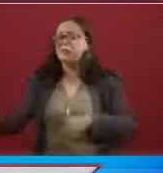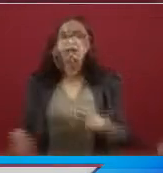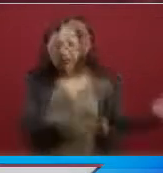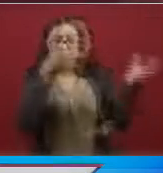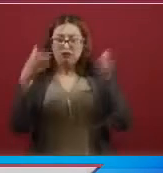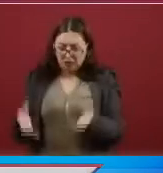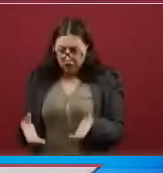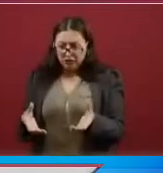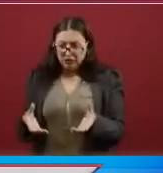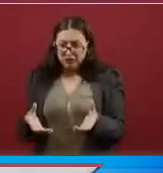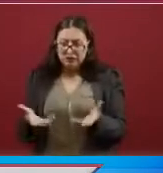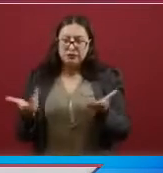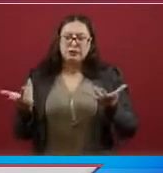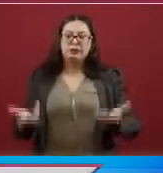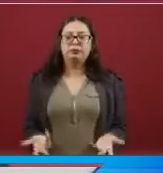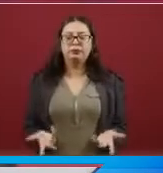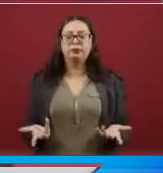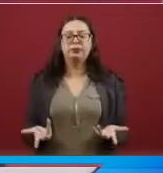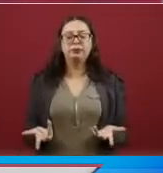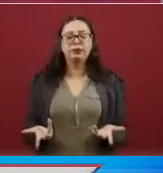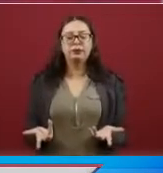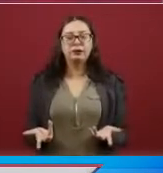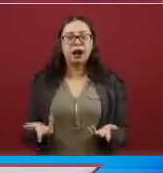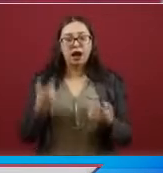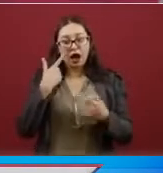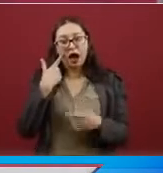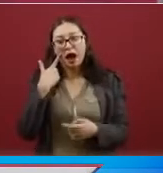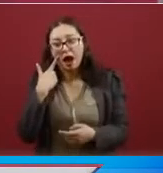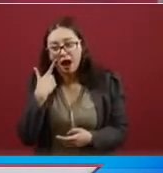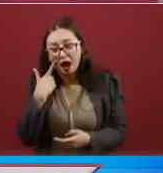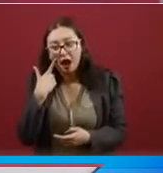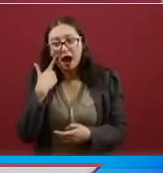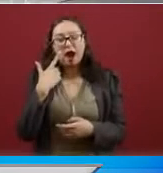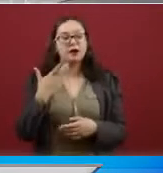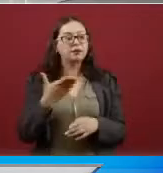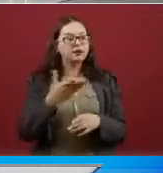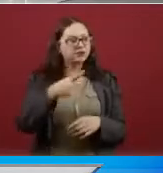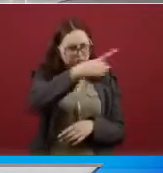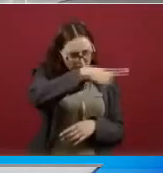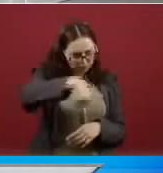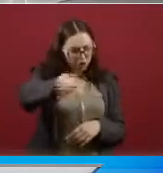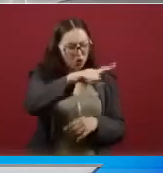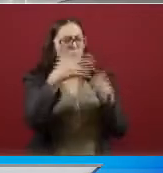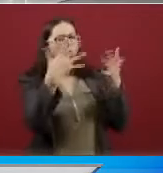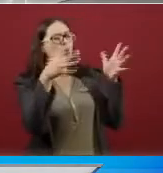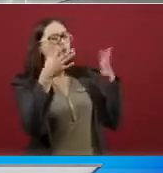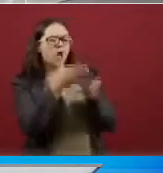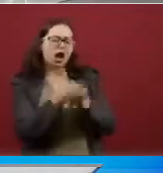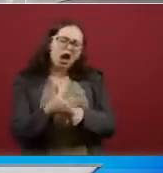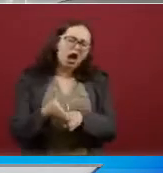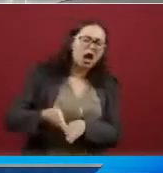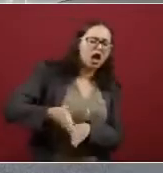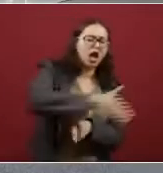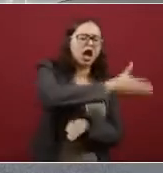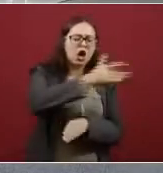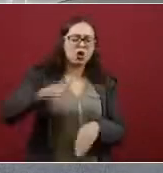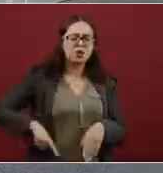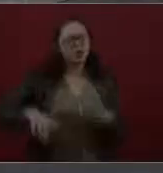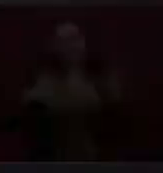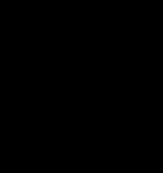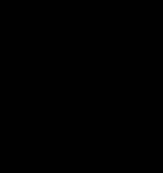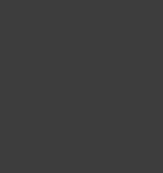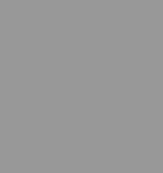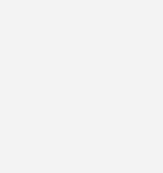corrupción. ¿Dónde está la autocrítica de los aplaudidores de estos regímenes?